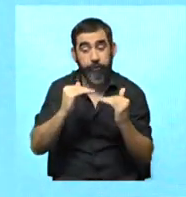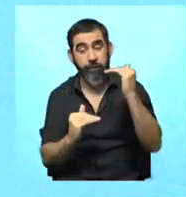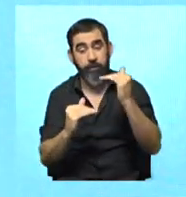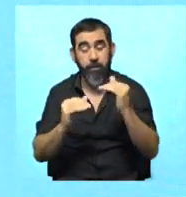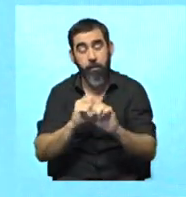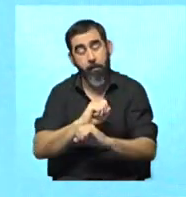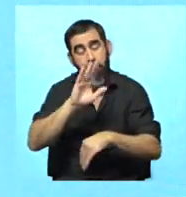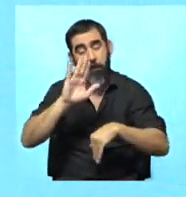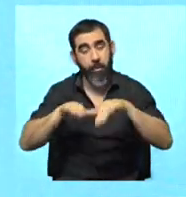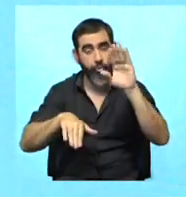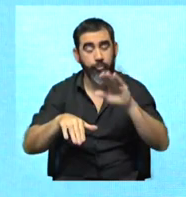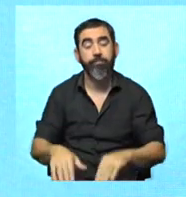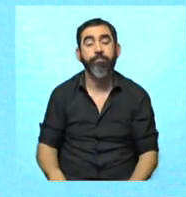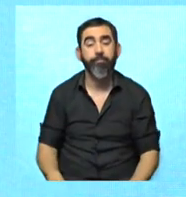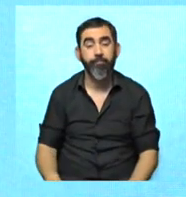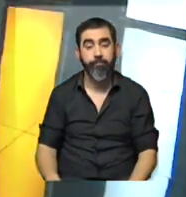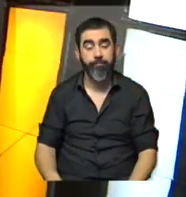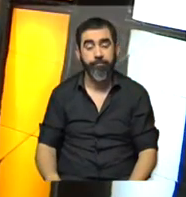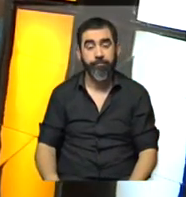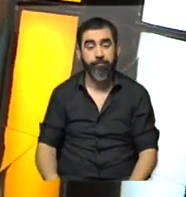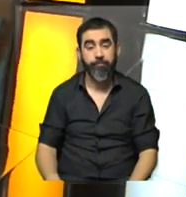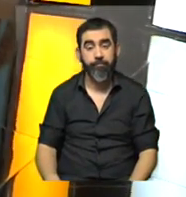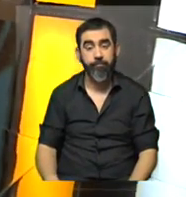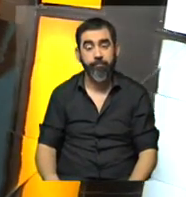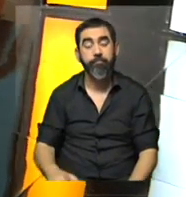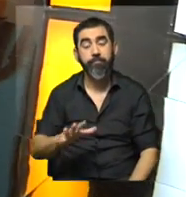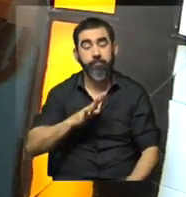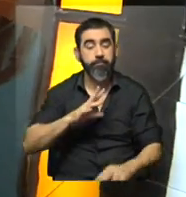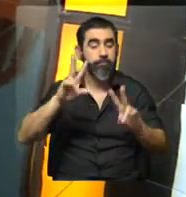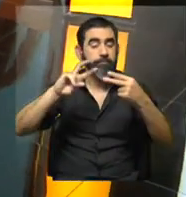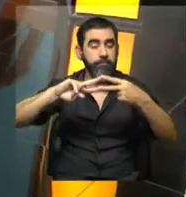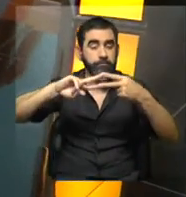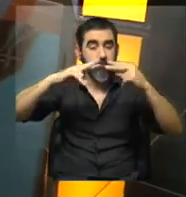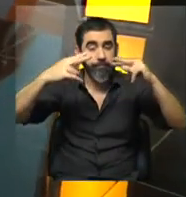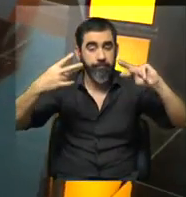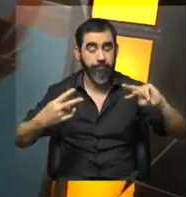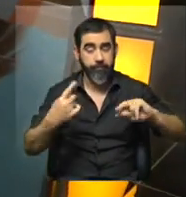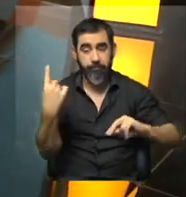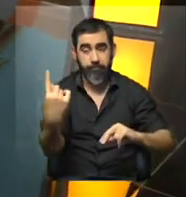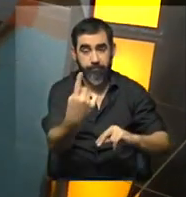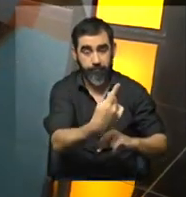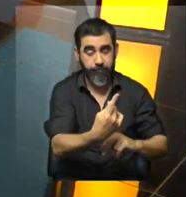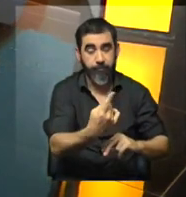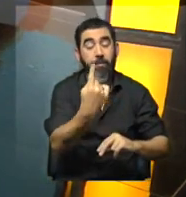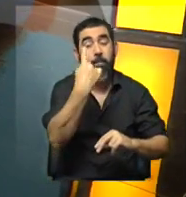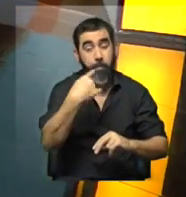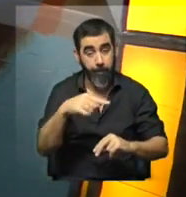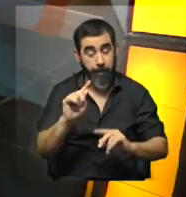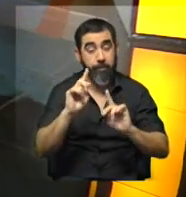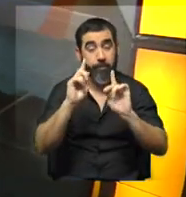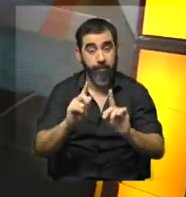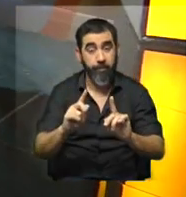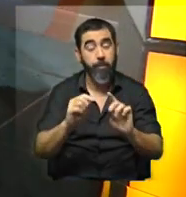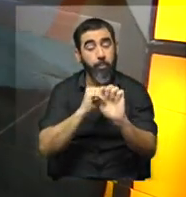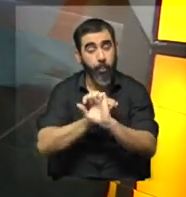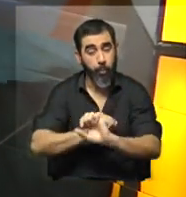mayor. Hay una base, tú lo decías, hay una base genética en cuanto a nuestro cronotipo, pero hay también